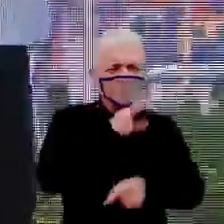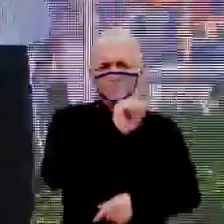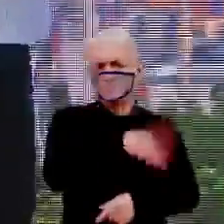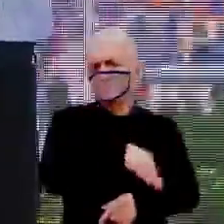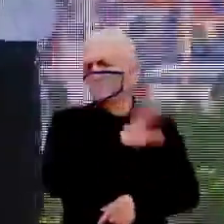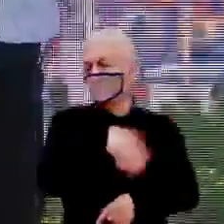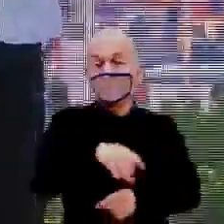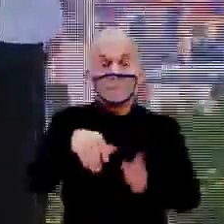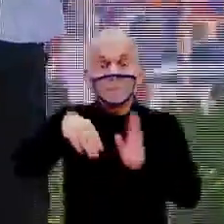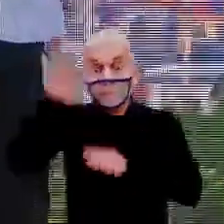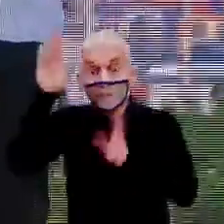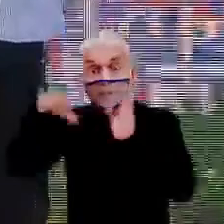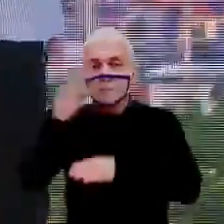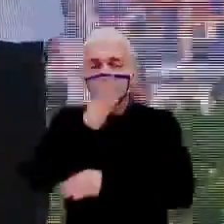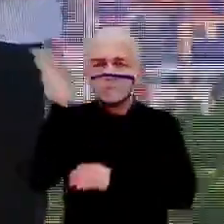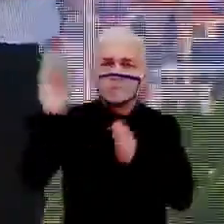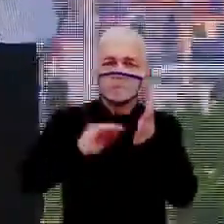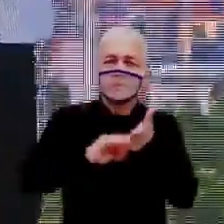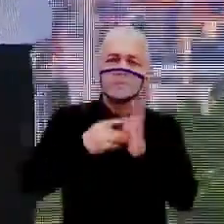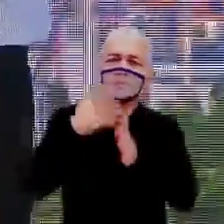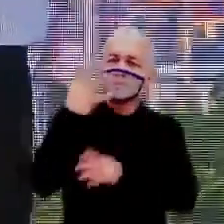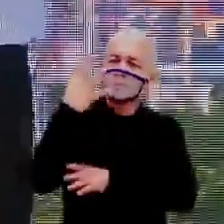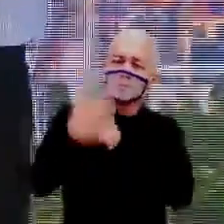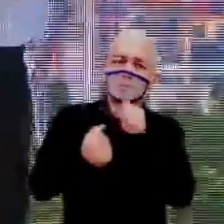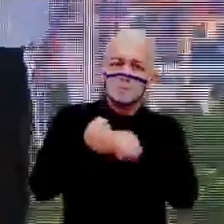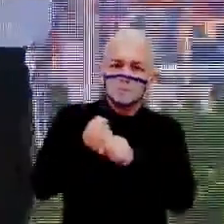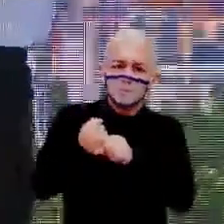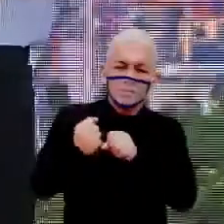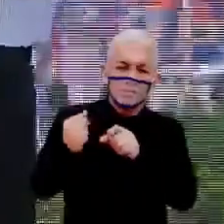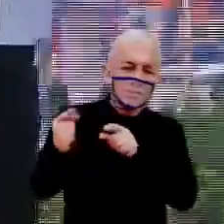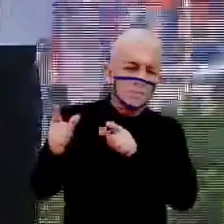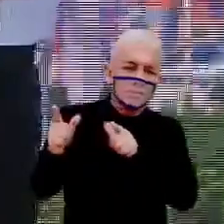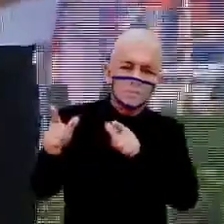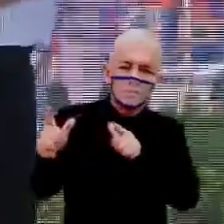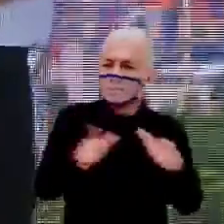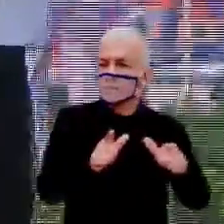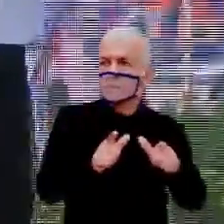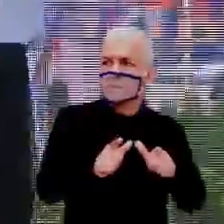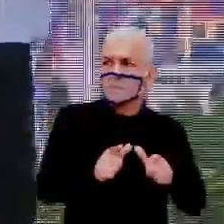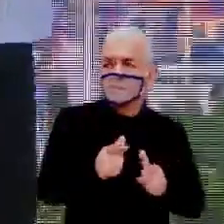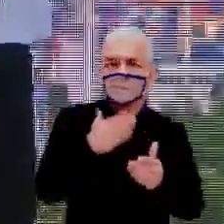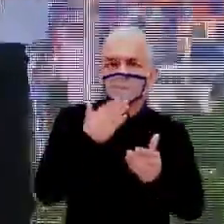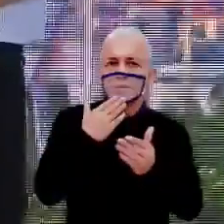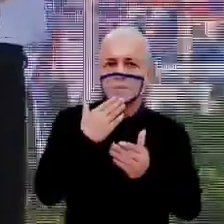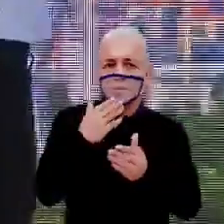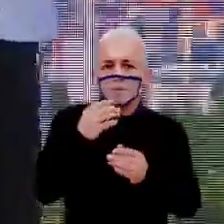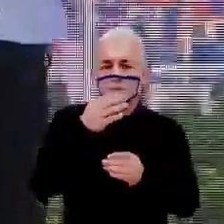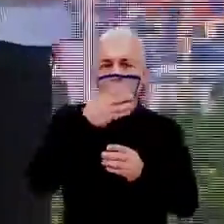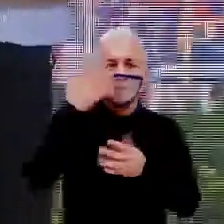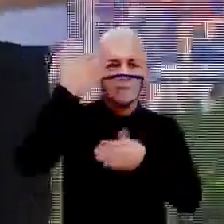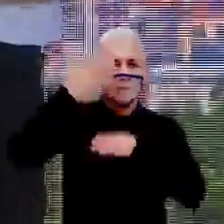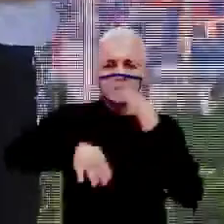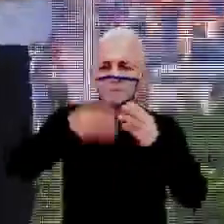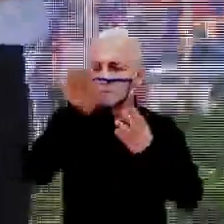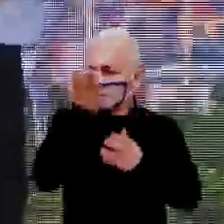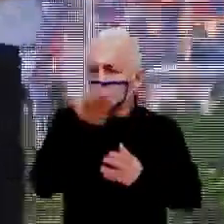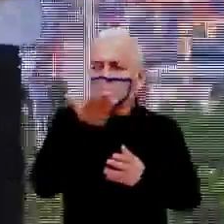12 años. Pero este es el cuatrenio donde terminamos esa tarea y le decimos adiós al polvo, a la